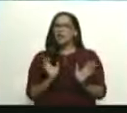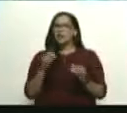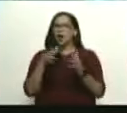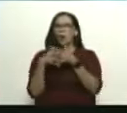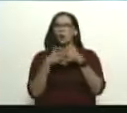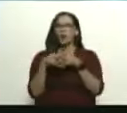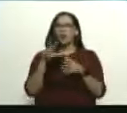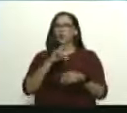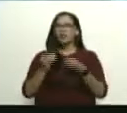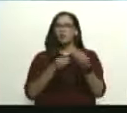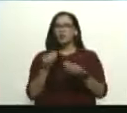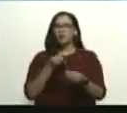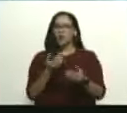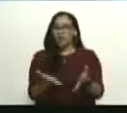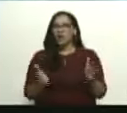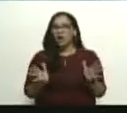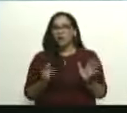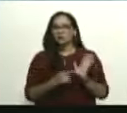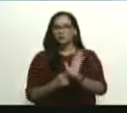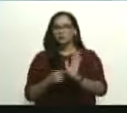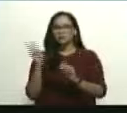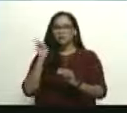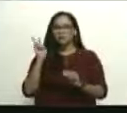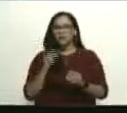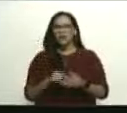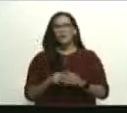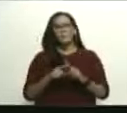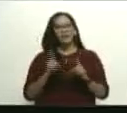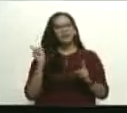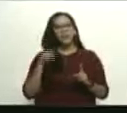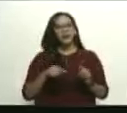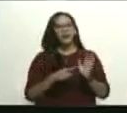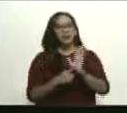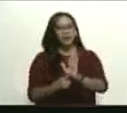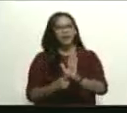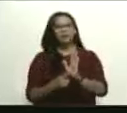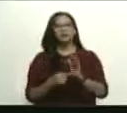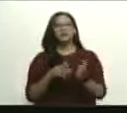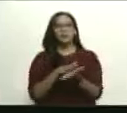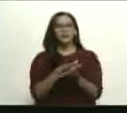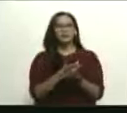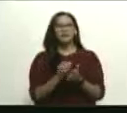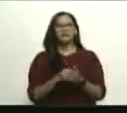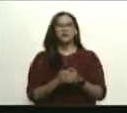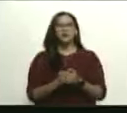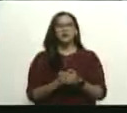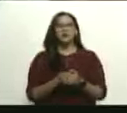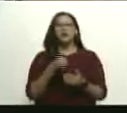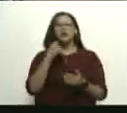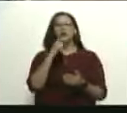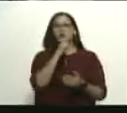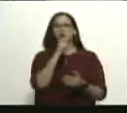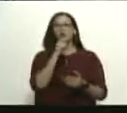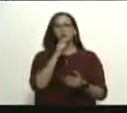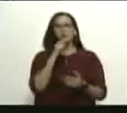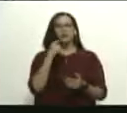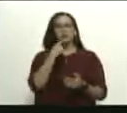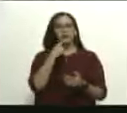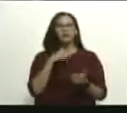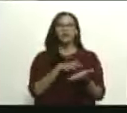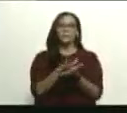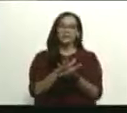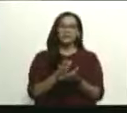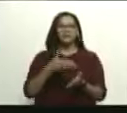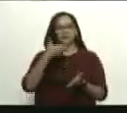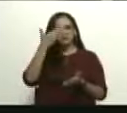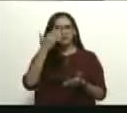no está haciendo lo que le da la gana. El mejor ejemplo el caso de Venezuela, pero también mejor ejemplo el caso de lo que está ocurriendo en Eurasia con Rusia y Ucrania, lo que ocurrió en Afganistán. O